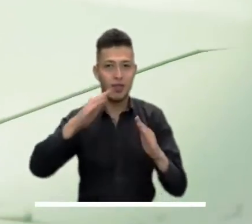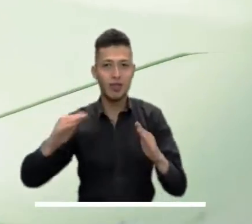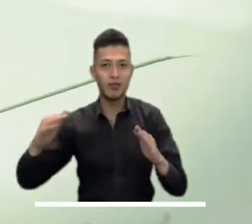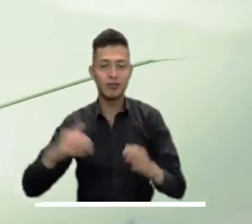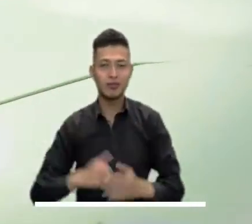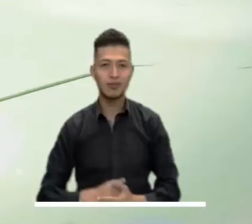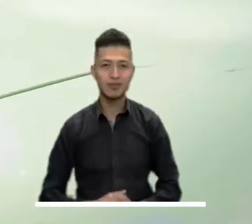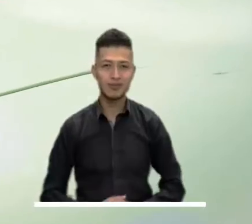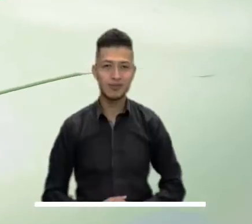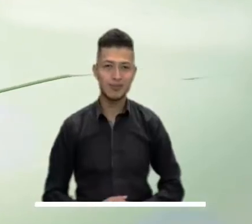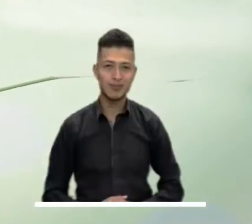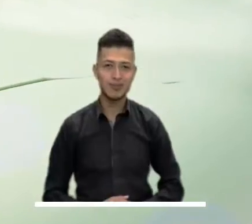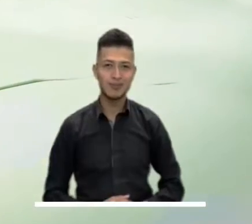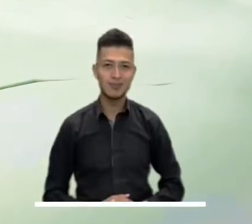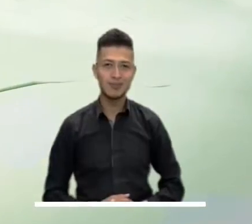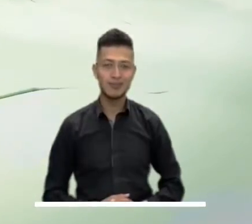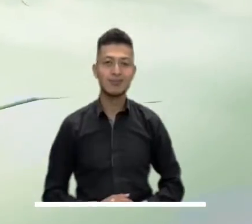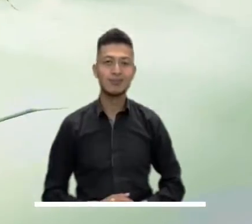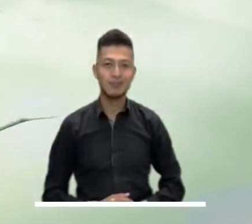y Antioquia.